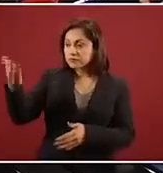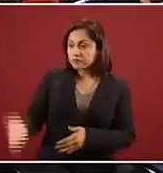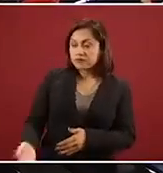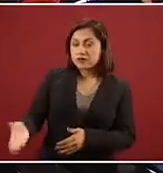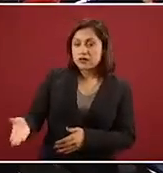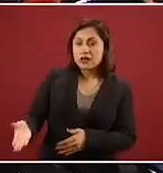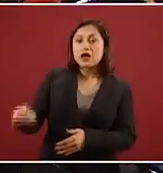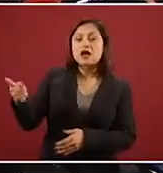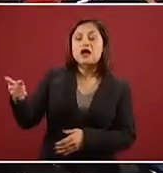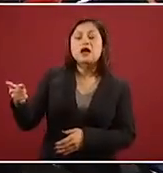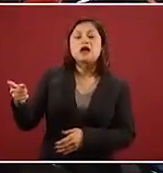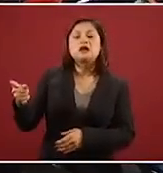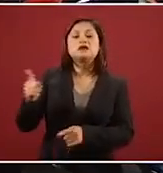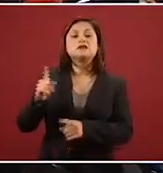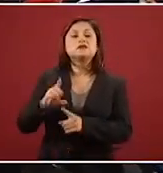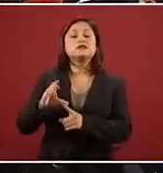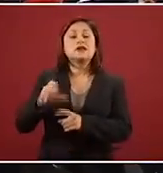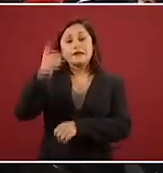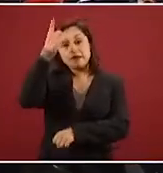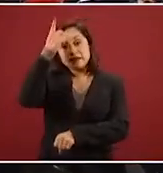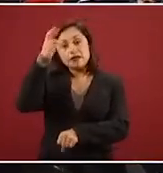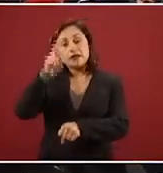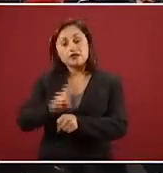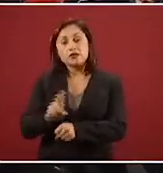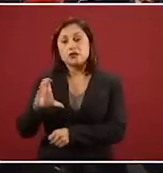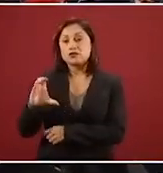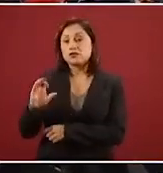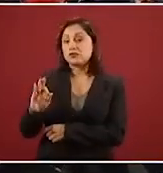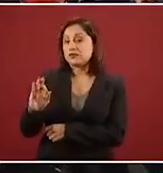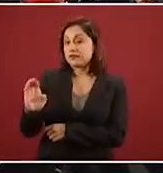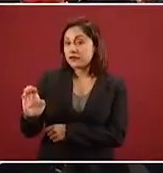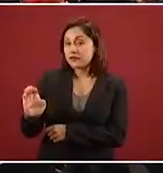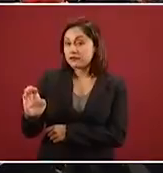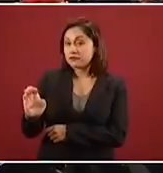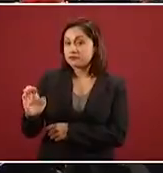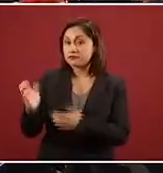Electricidad. A ver, ahí,